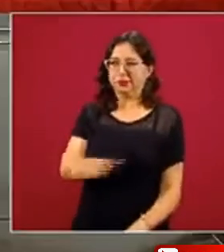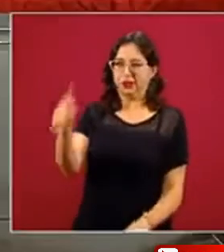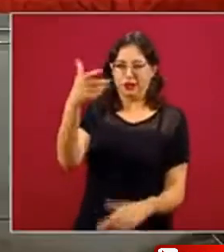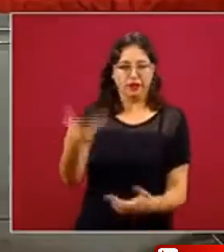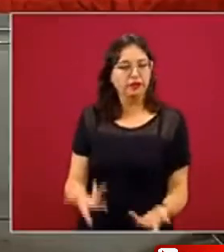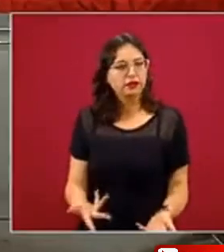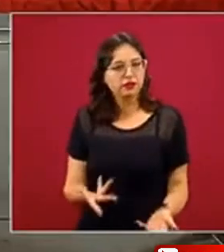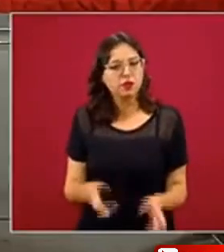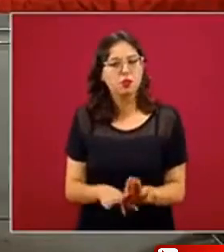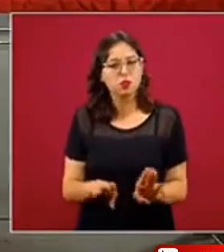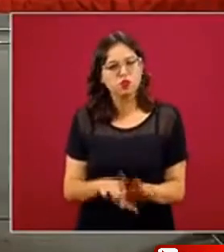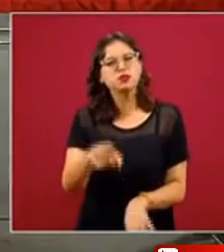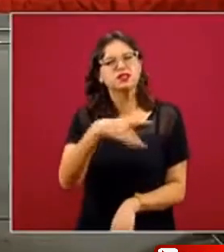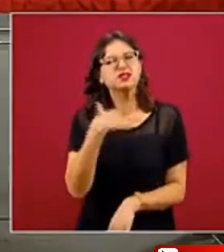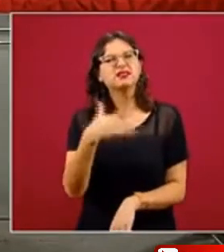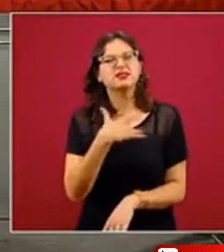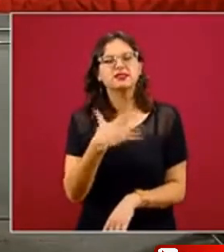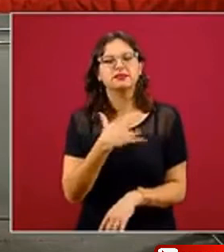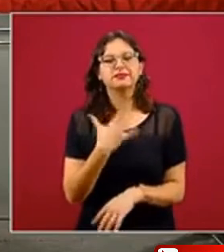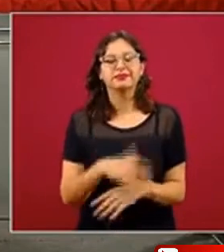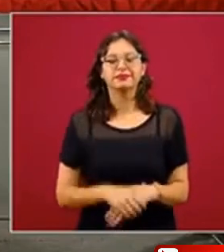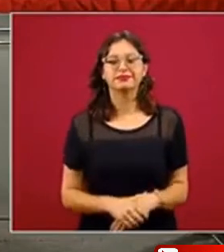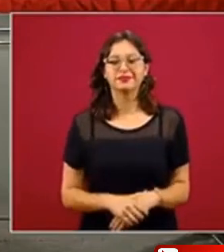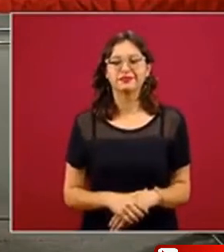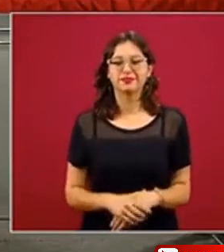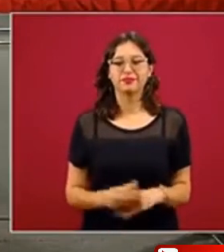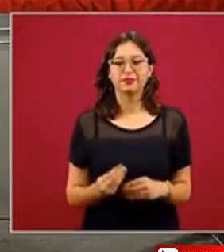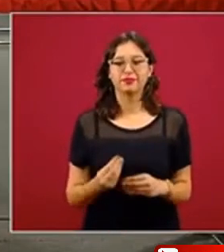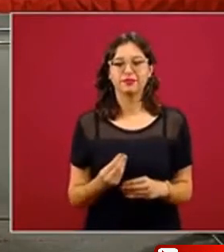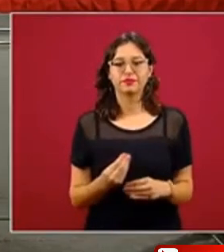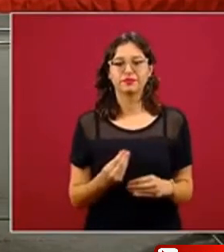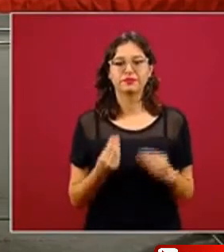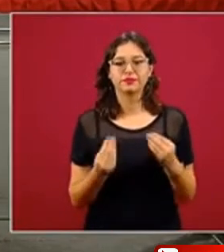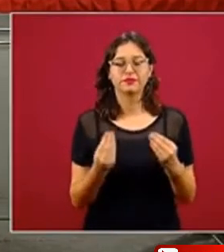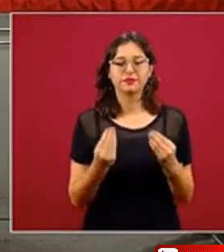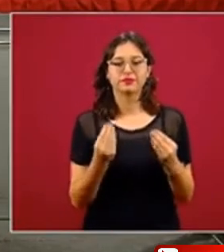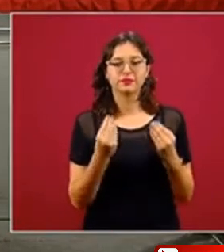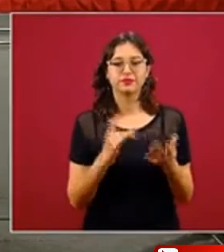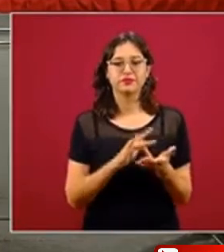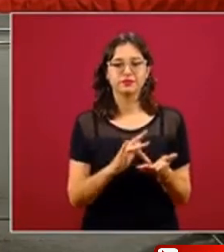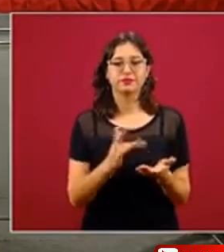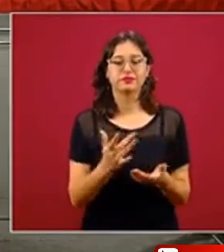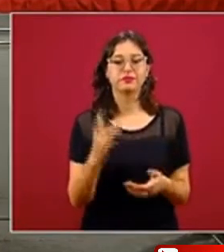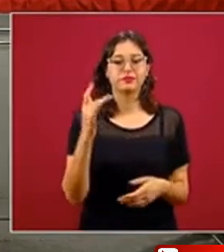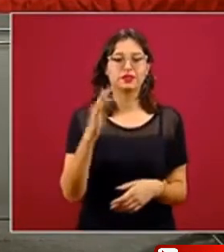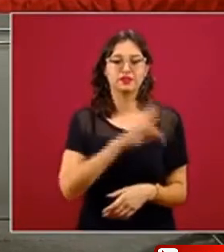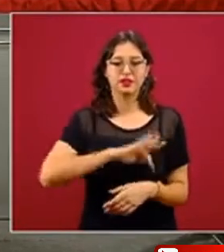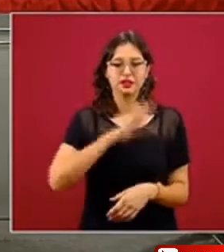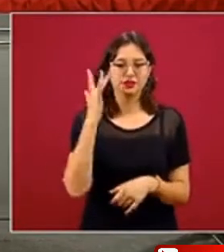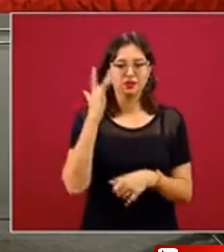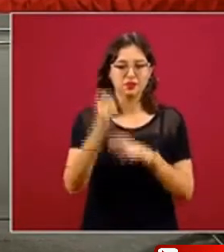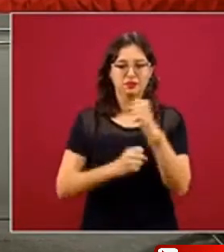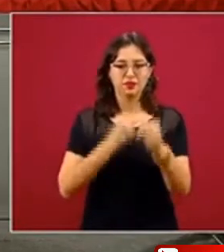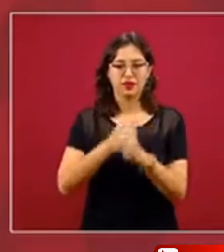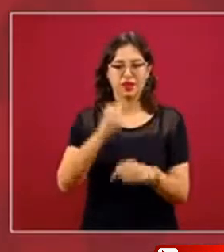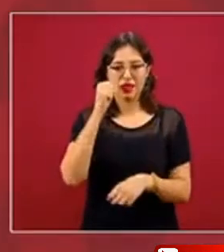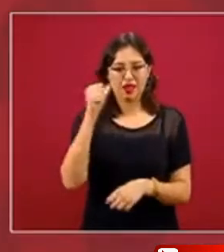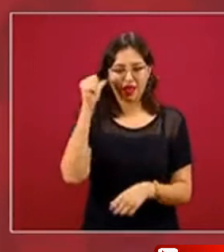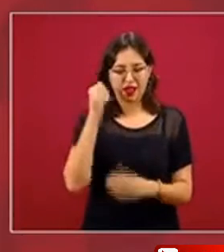Gracias. Muchas gracias. Aprovecho para felicitarle de su cumpleaños, que fue ayer. Felicidades, feliz cumpleaños,